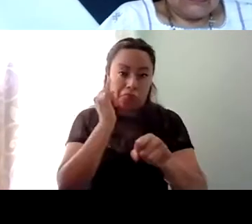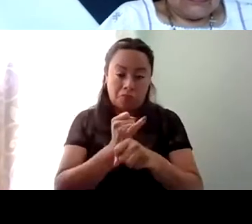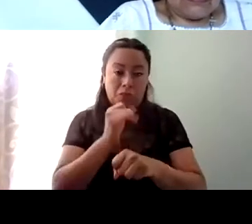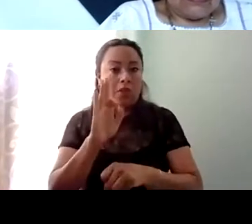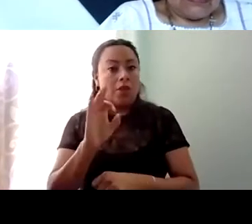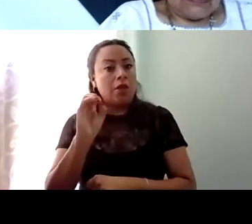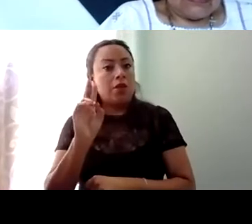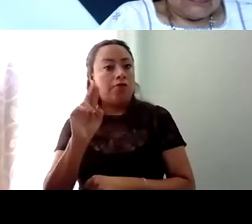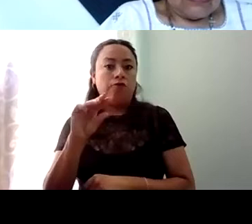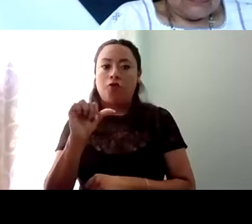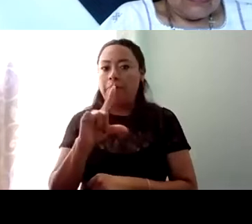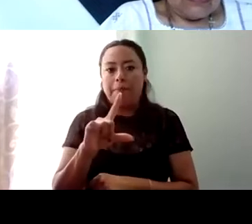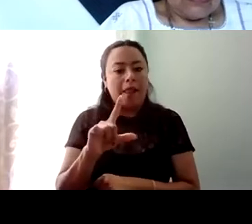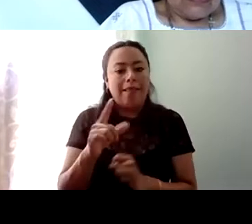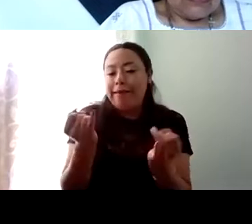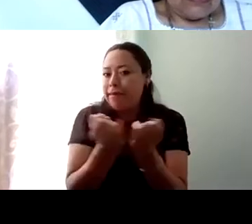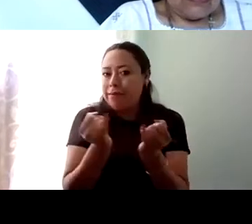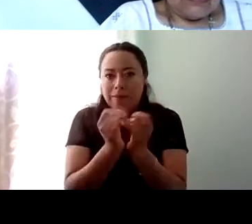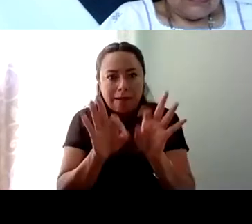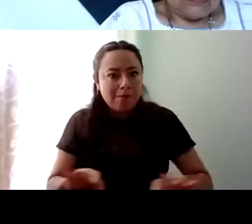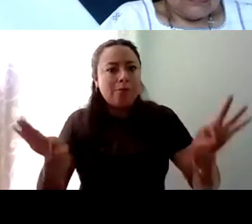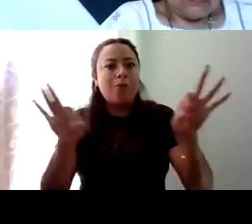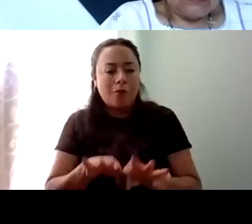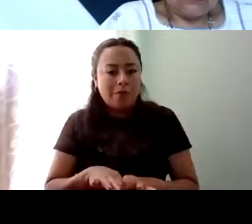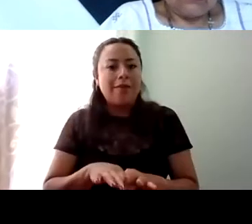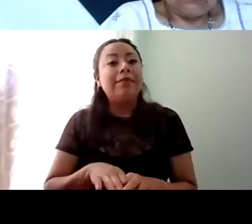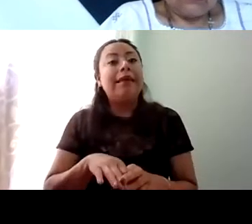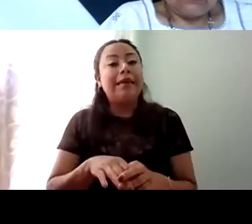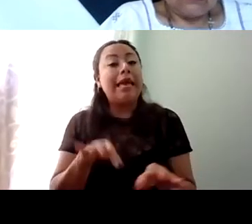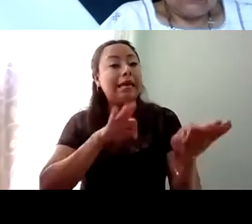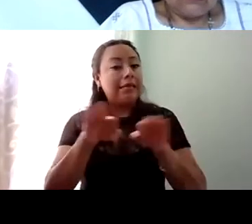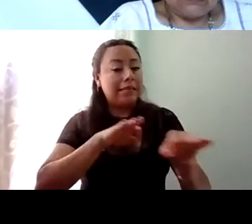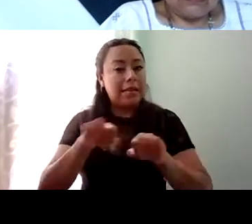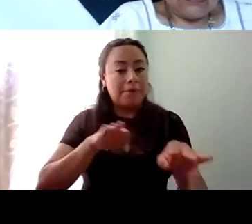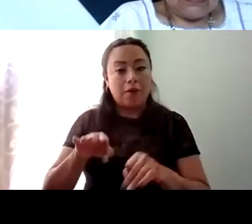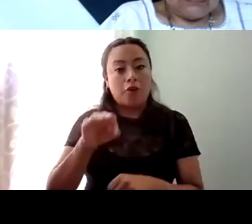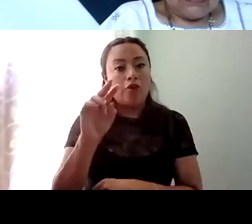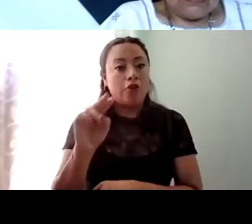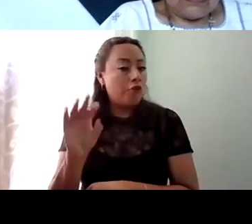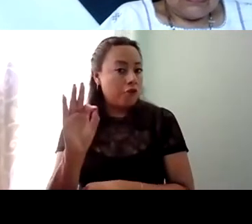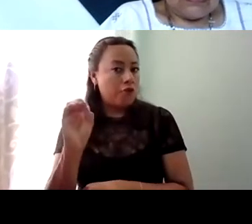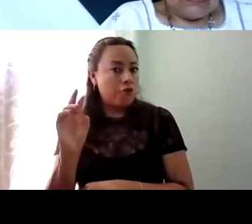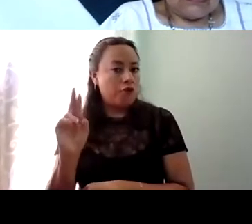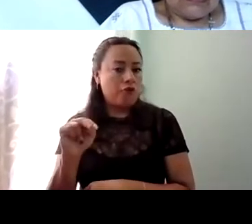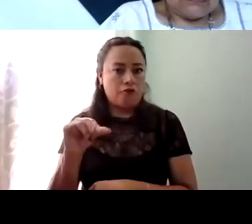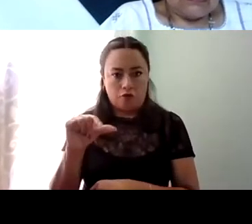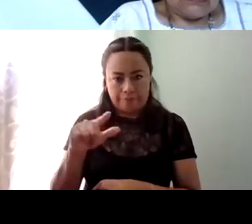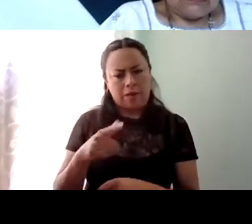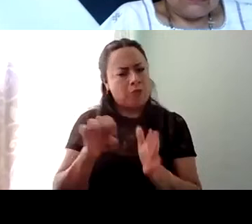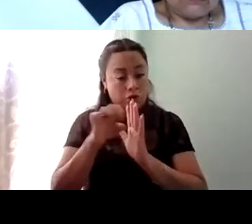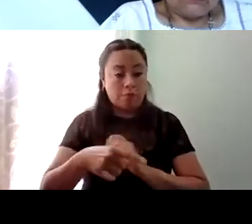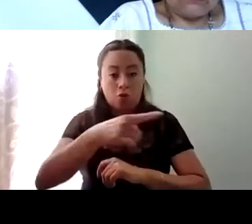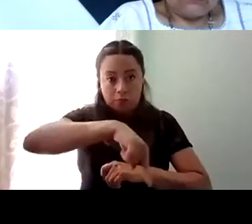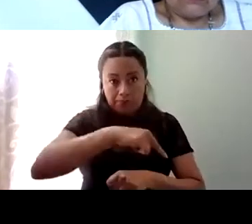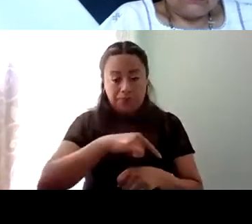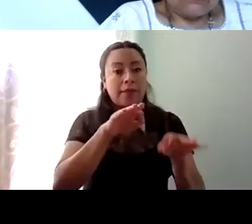como lo es el formal. La contribución económica de estas personas trabajadoras es innegable. También de